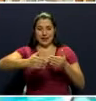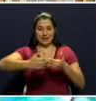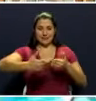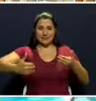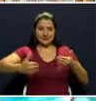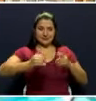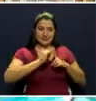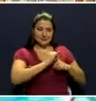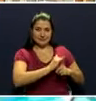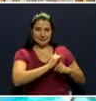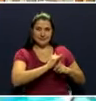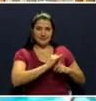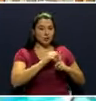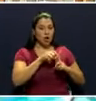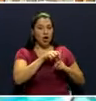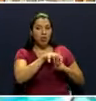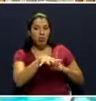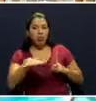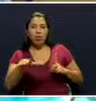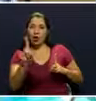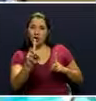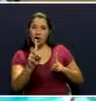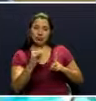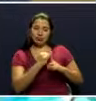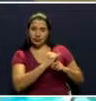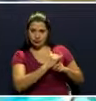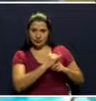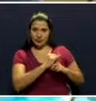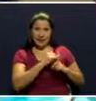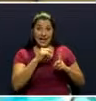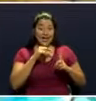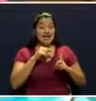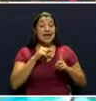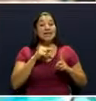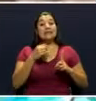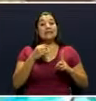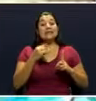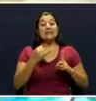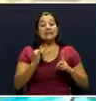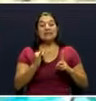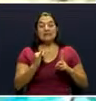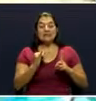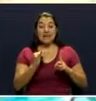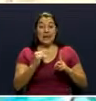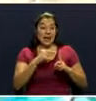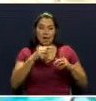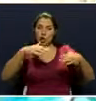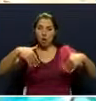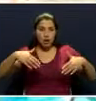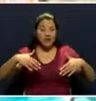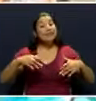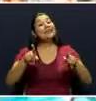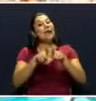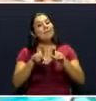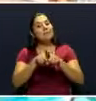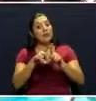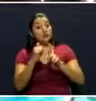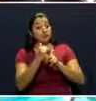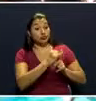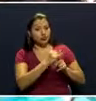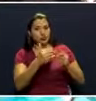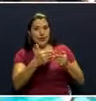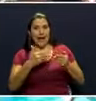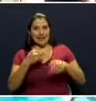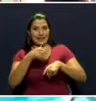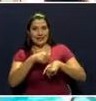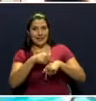caso tempranamente, donde esa persona todavía no está requiriendo un servicio de hospitalización, donde pueda tener